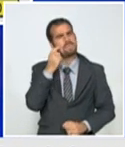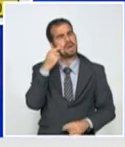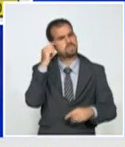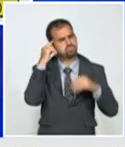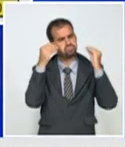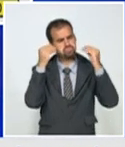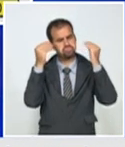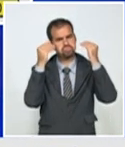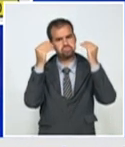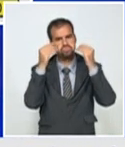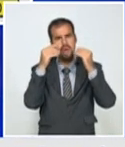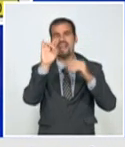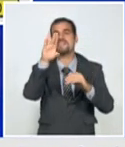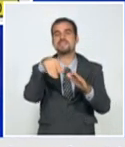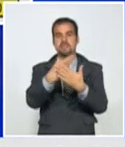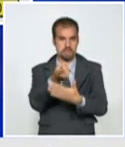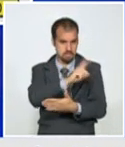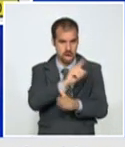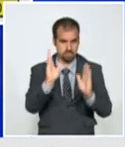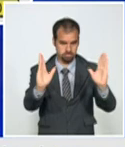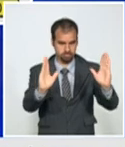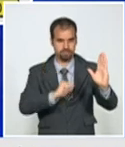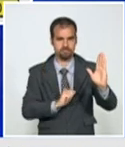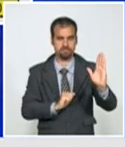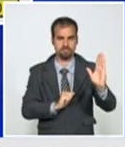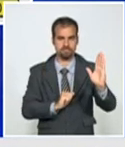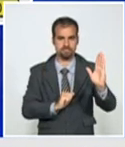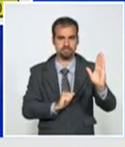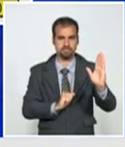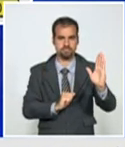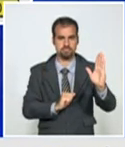los últimos 15 días, el